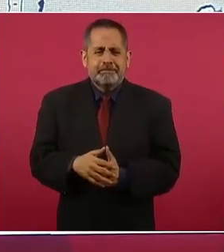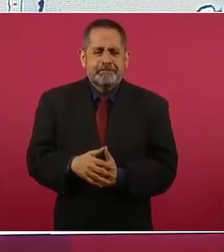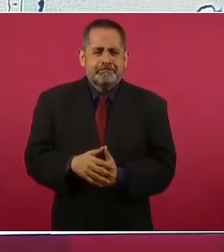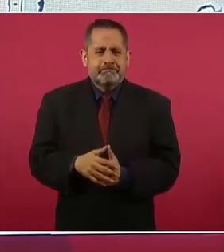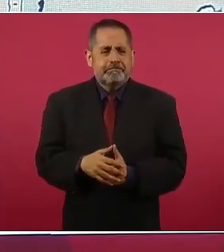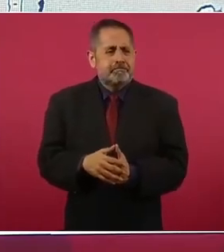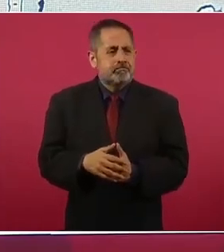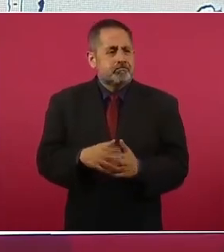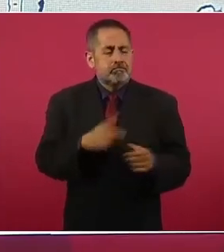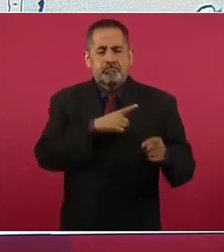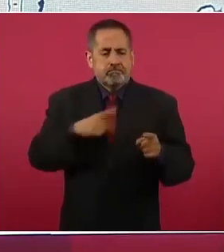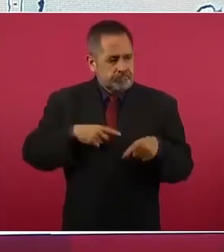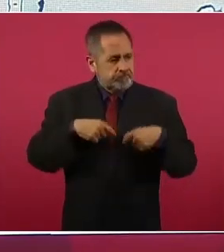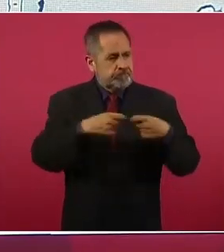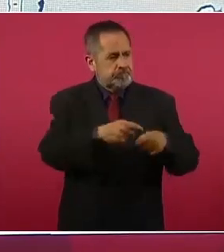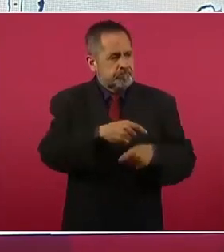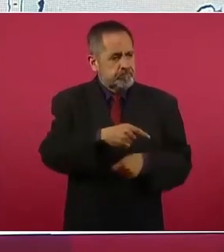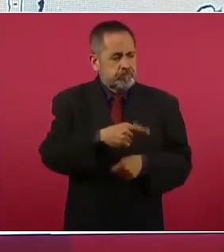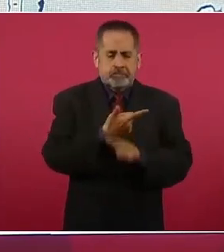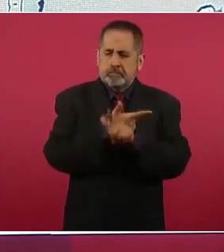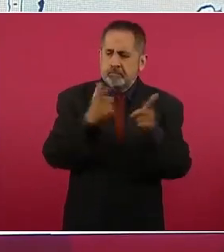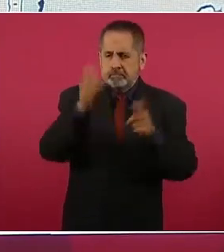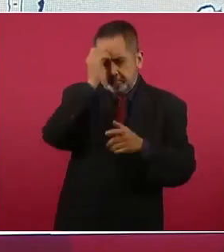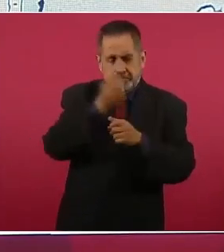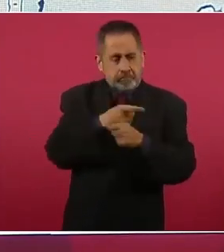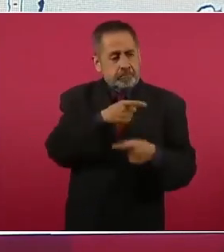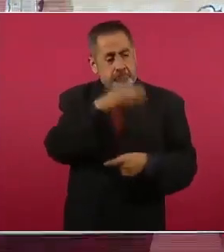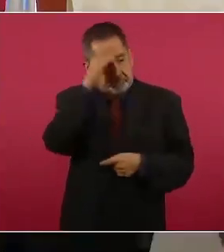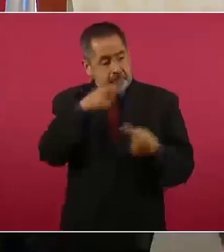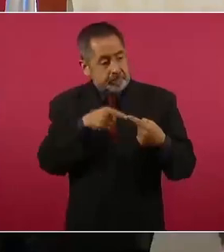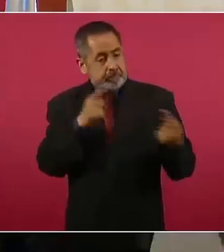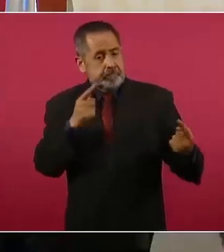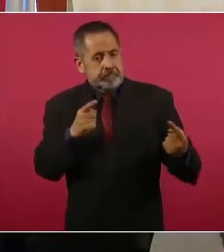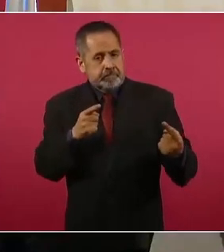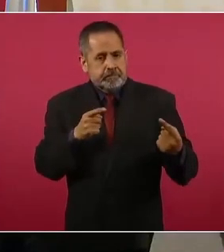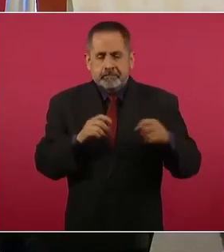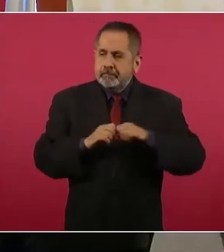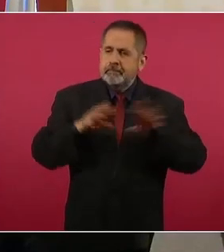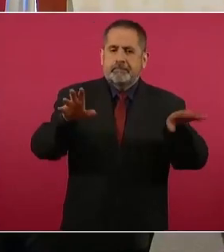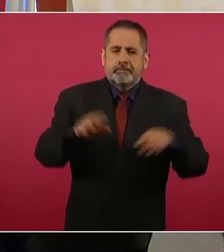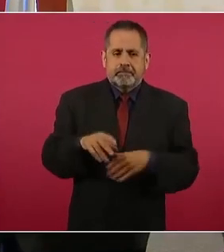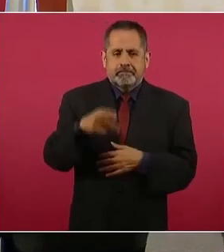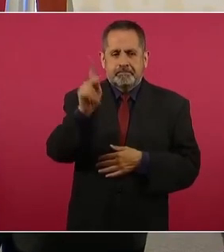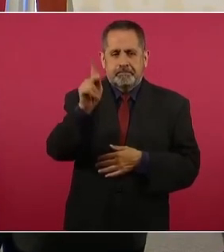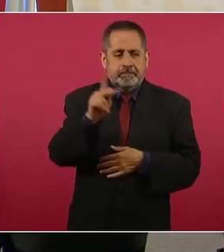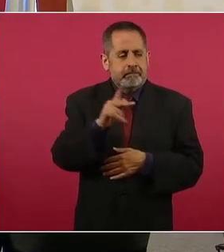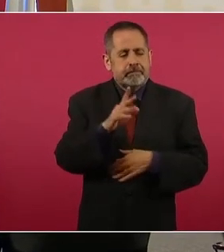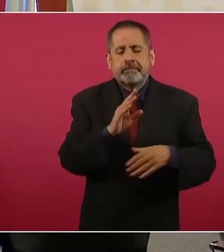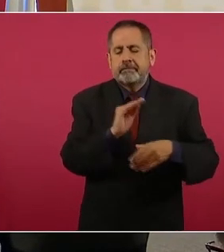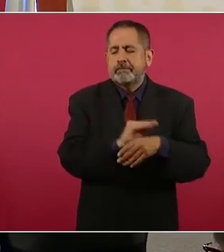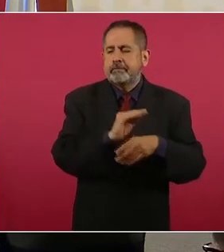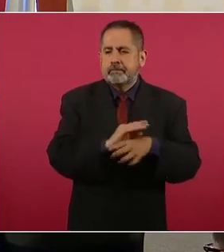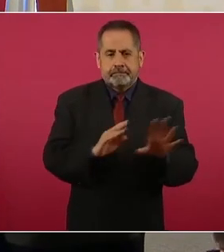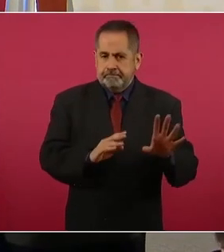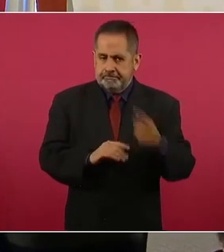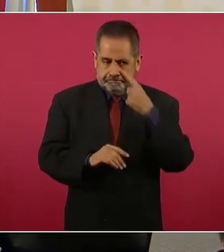y tenemos que garantizar el derecho a disentir, pero no lo voy a dejar pasar.